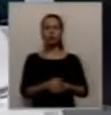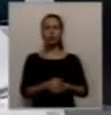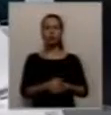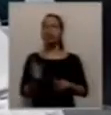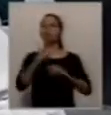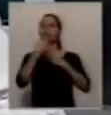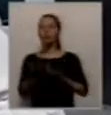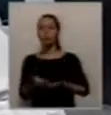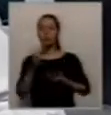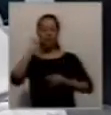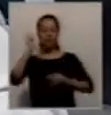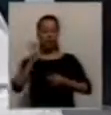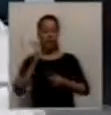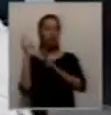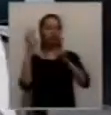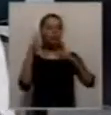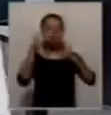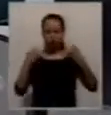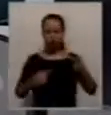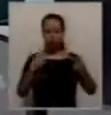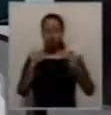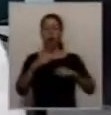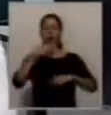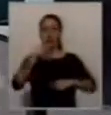es que el problema de violencia estuvo en la cancha, entonces lo que hay que hacer es planificarlo y preverlo para que no suceda.